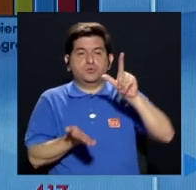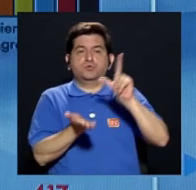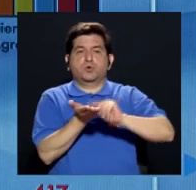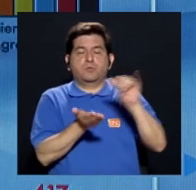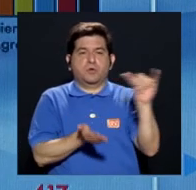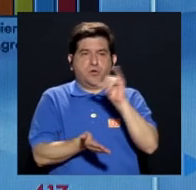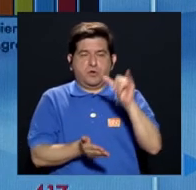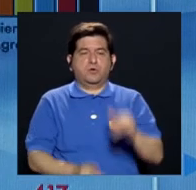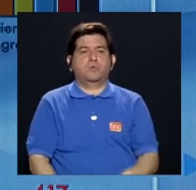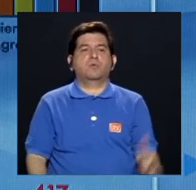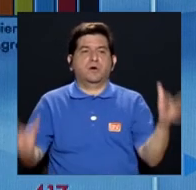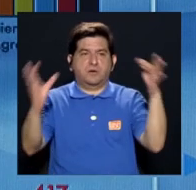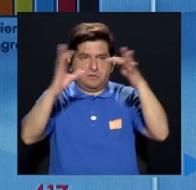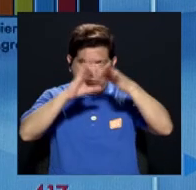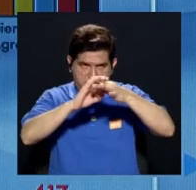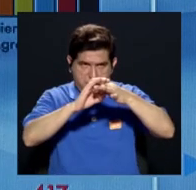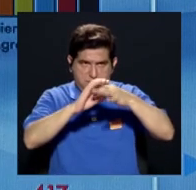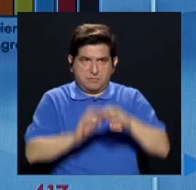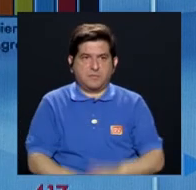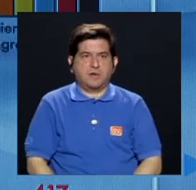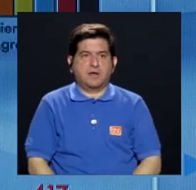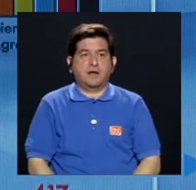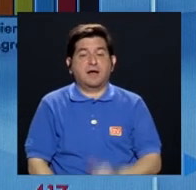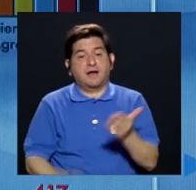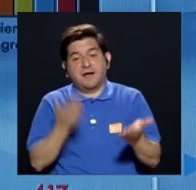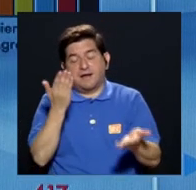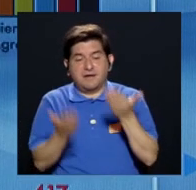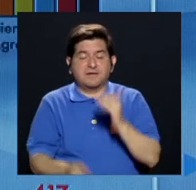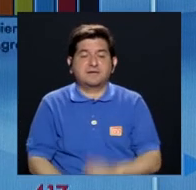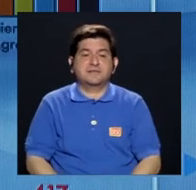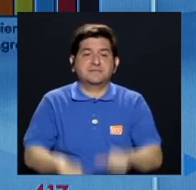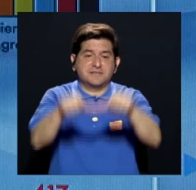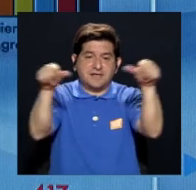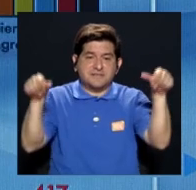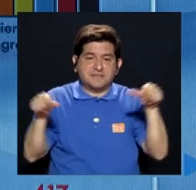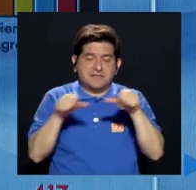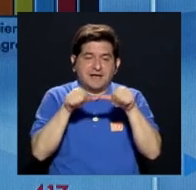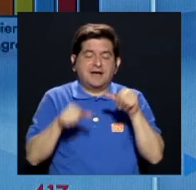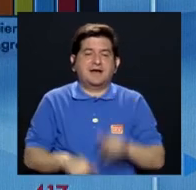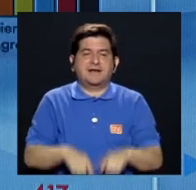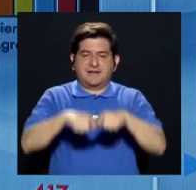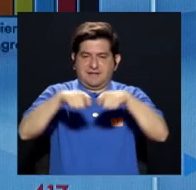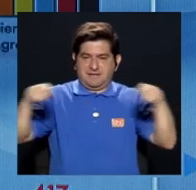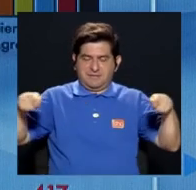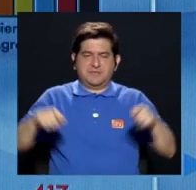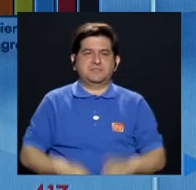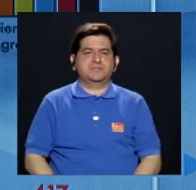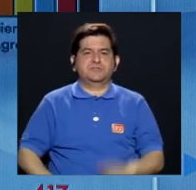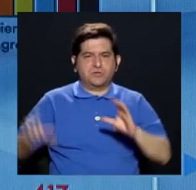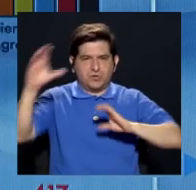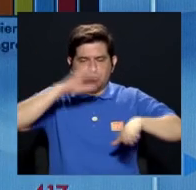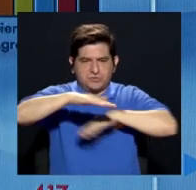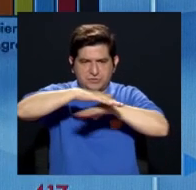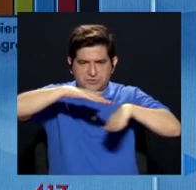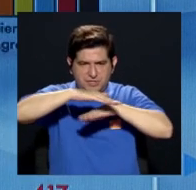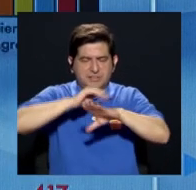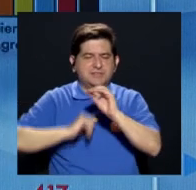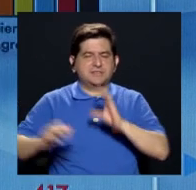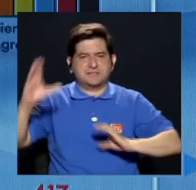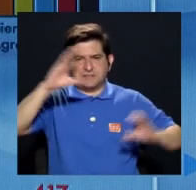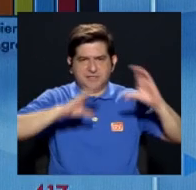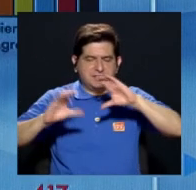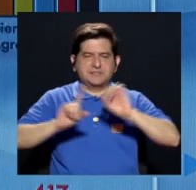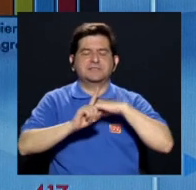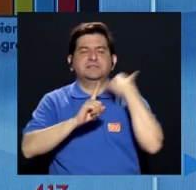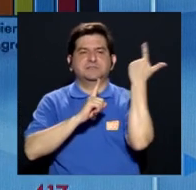eso también tiene que ver con el tamaño de esas áreas académicas, son las ciencias básicas y las